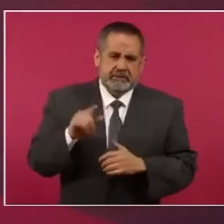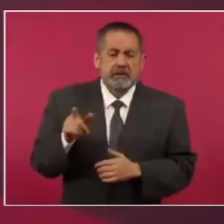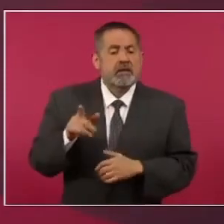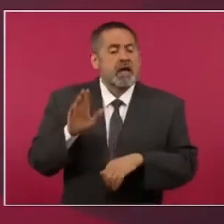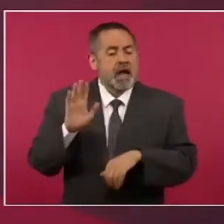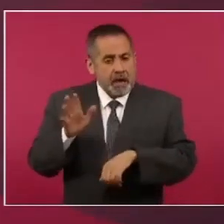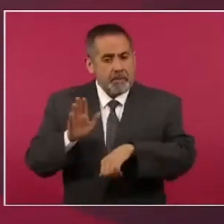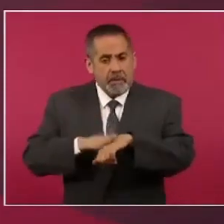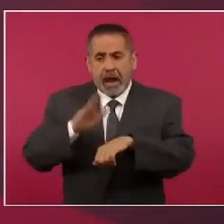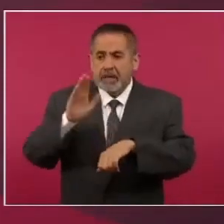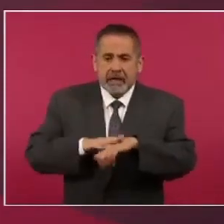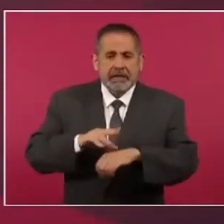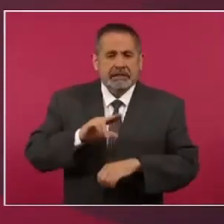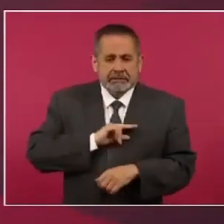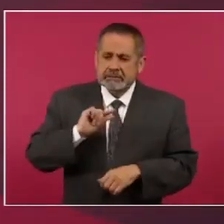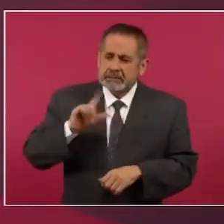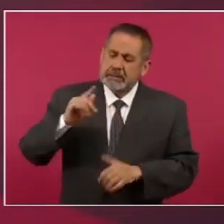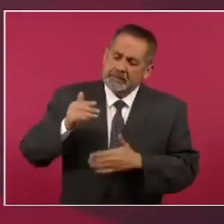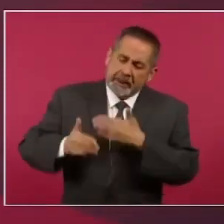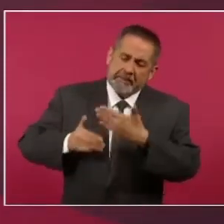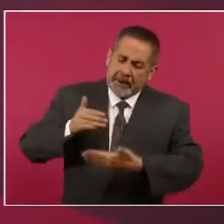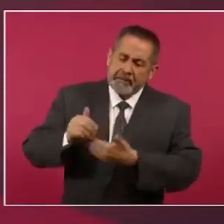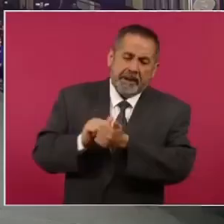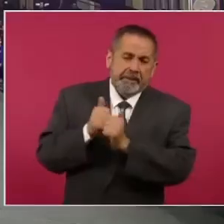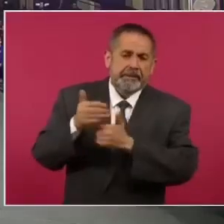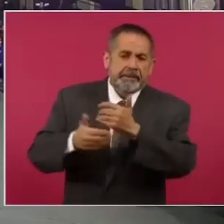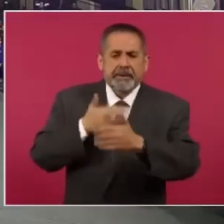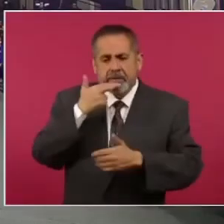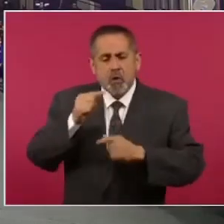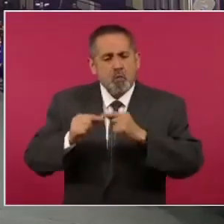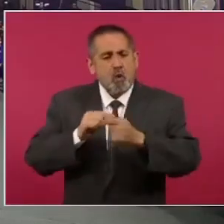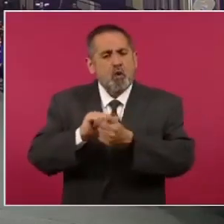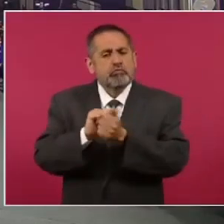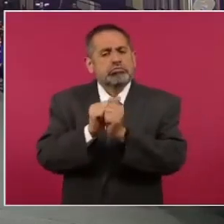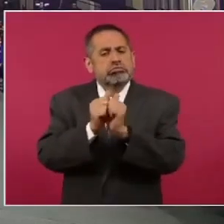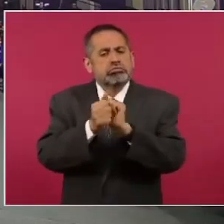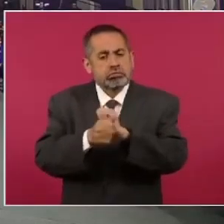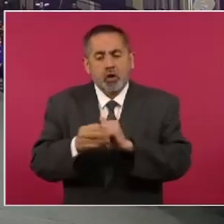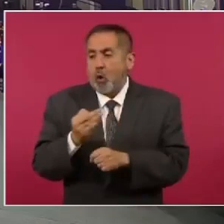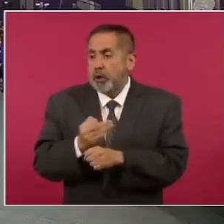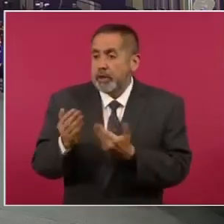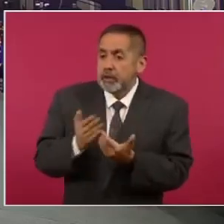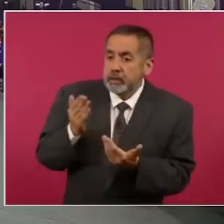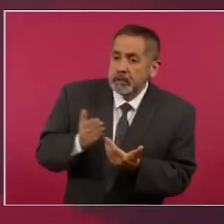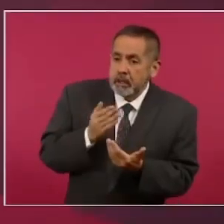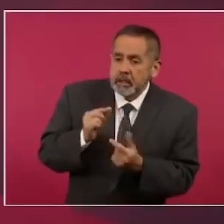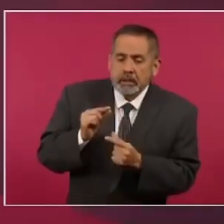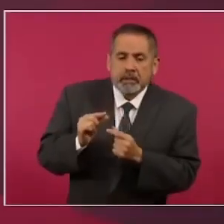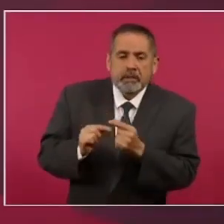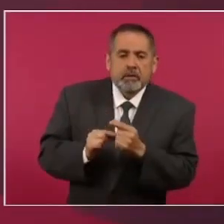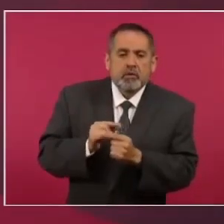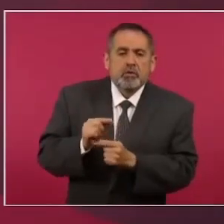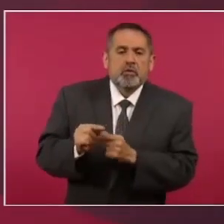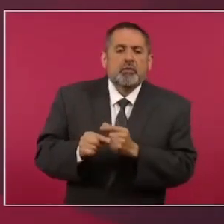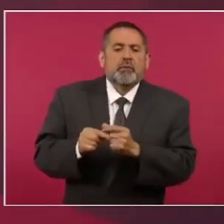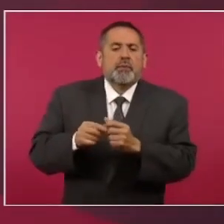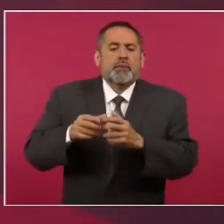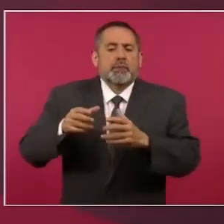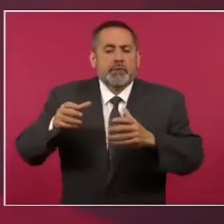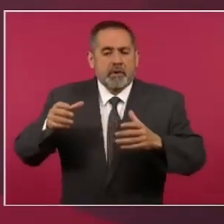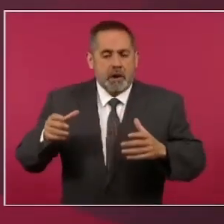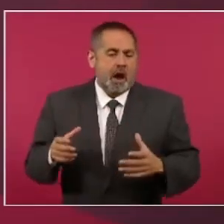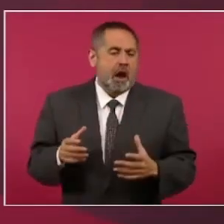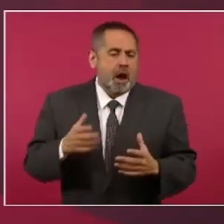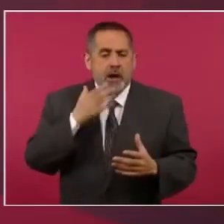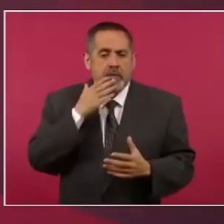más especialistas y así vamos a ir resolviendo el déficit de médicos. Y tenemos el compromiso